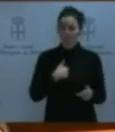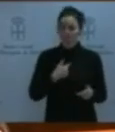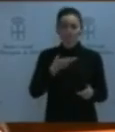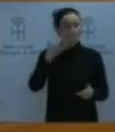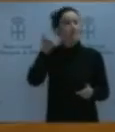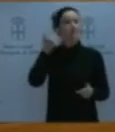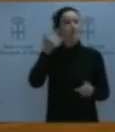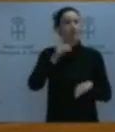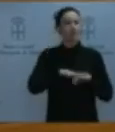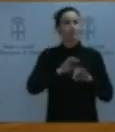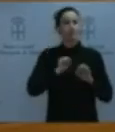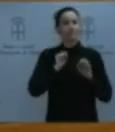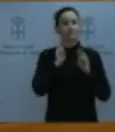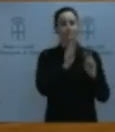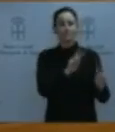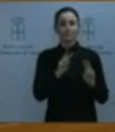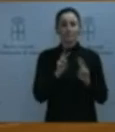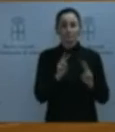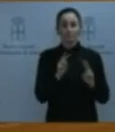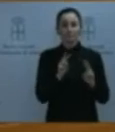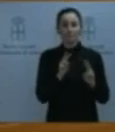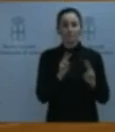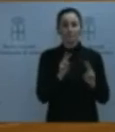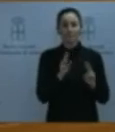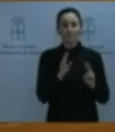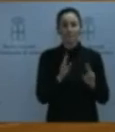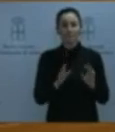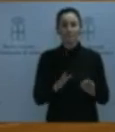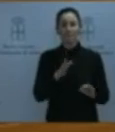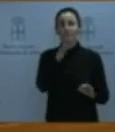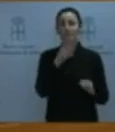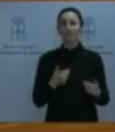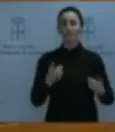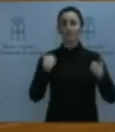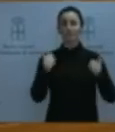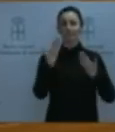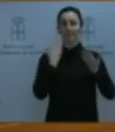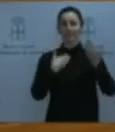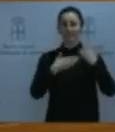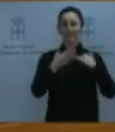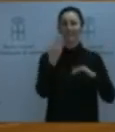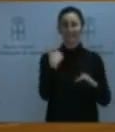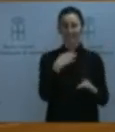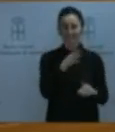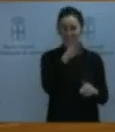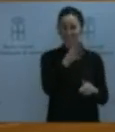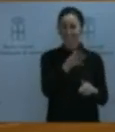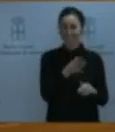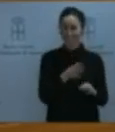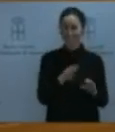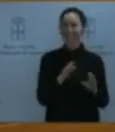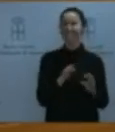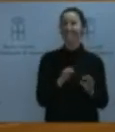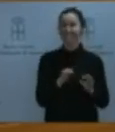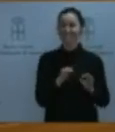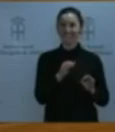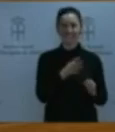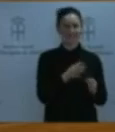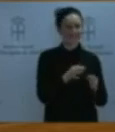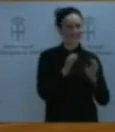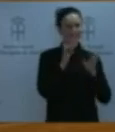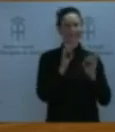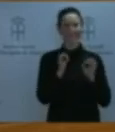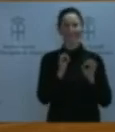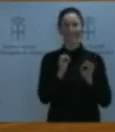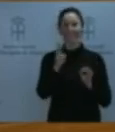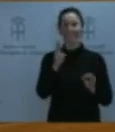están imbuidos de esa responsabilidad con el Estado, tanta que cualquier día le voy a ver a usted, al señor Prendes, poniendo letra a la marcha